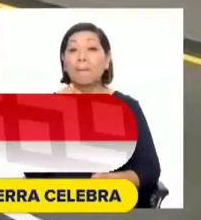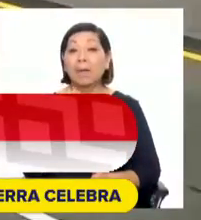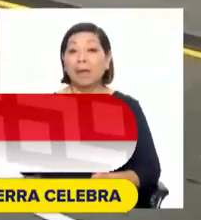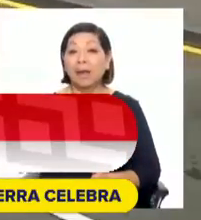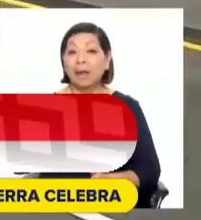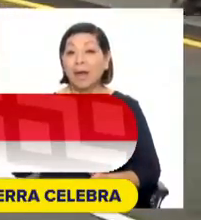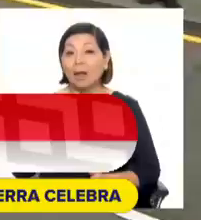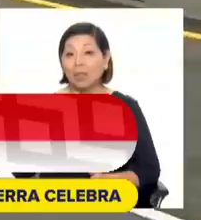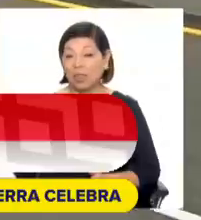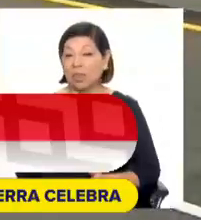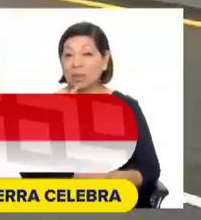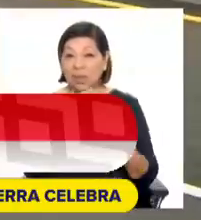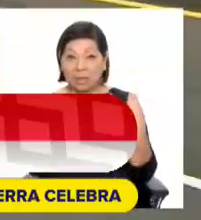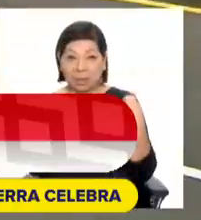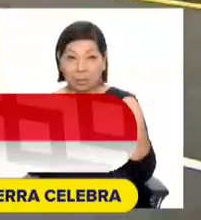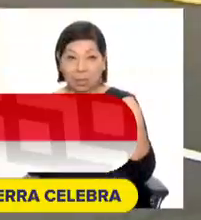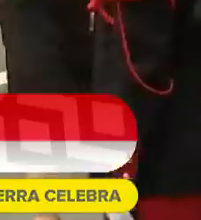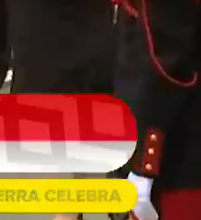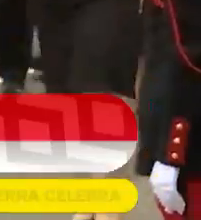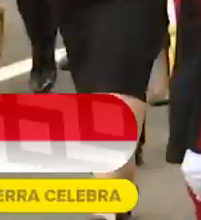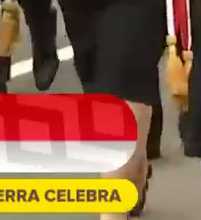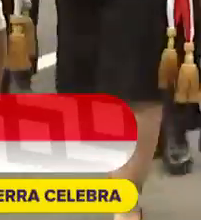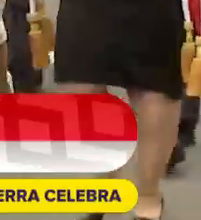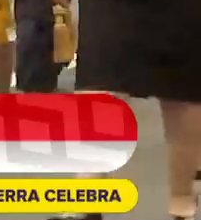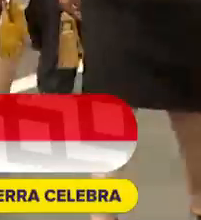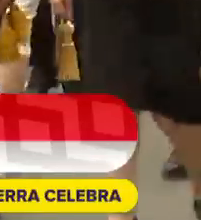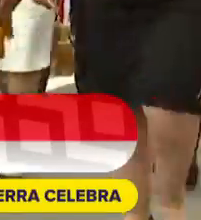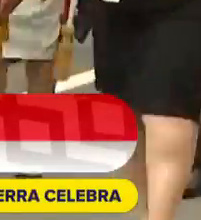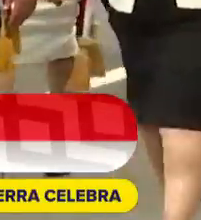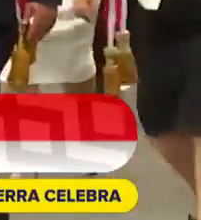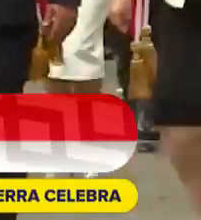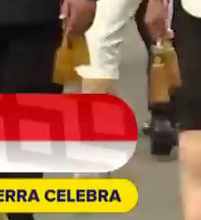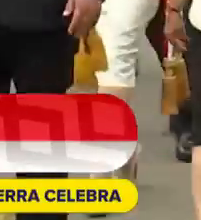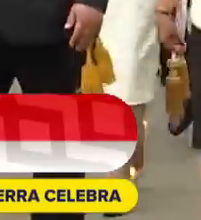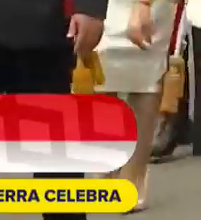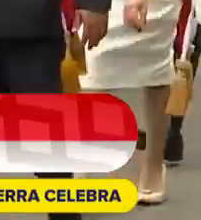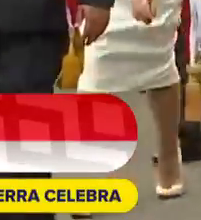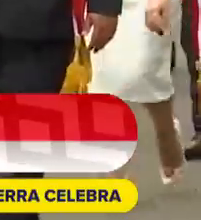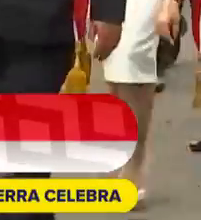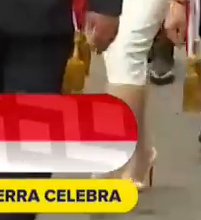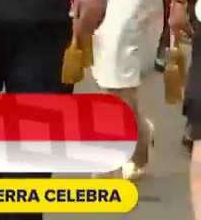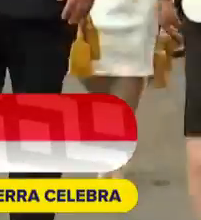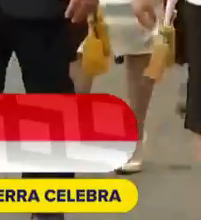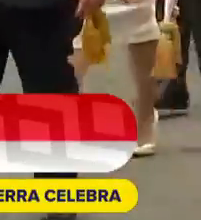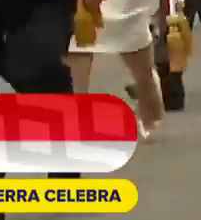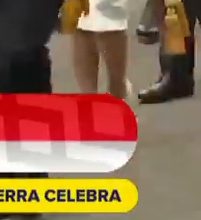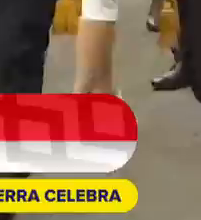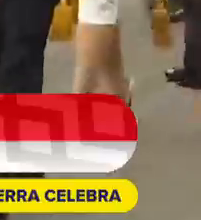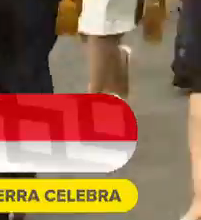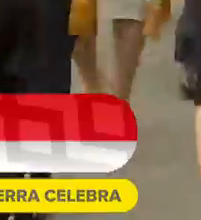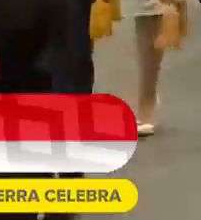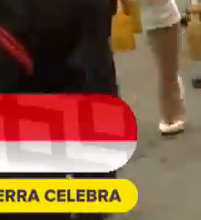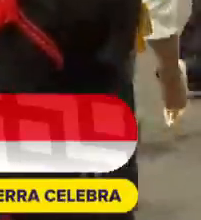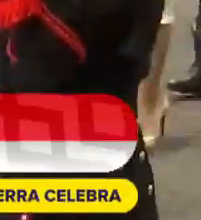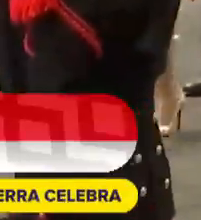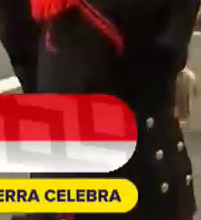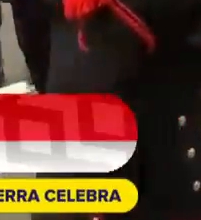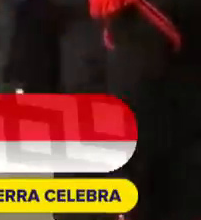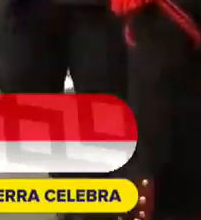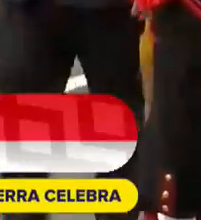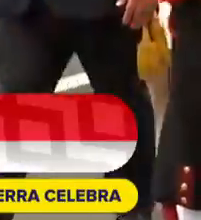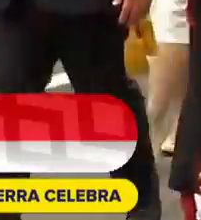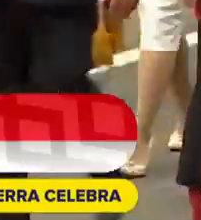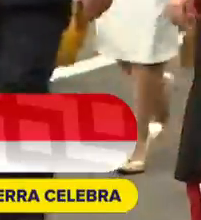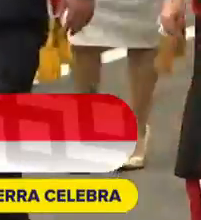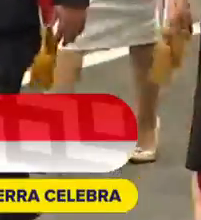listo personal de protocolo de Palacio de Gobierno para dar inicio ya a lo que va a ser la salida de la jefa del Estado rumbo